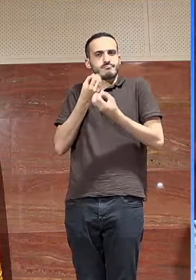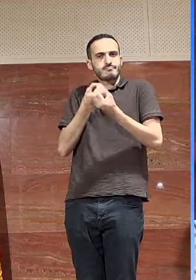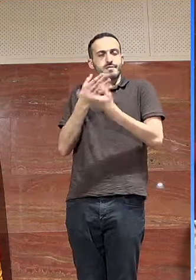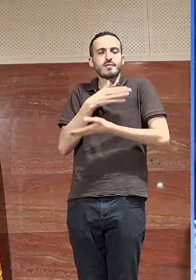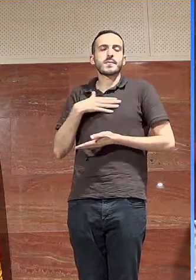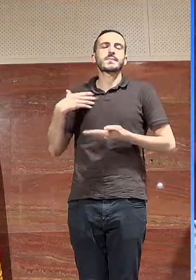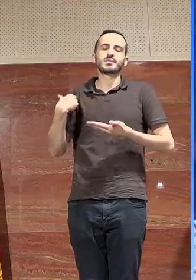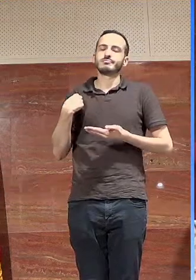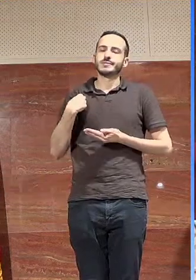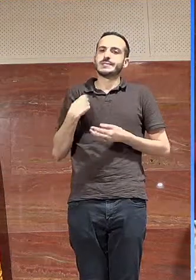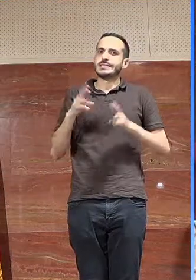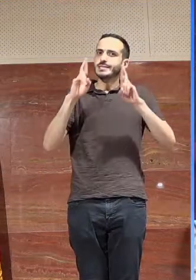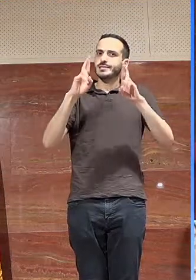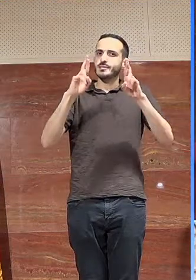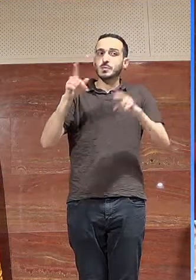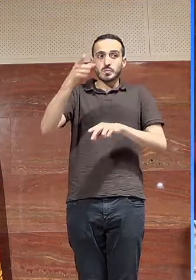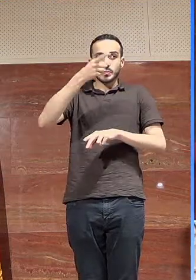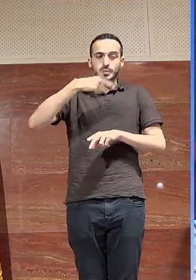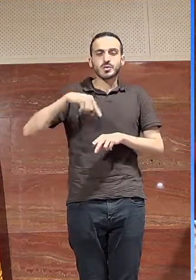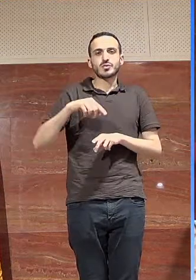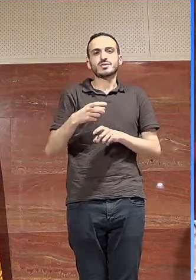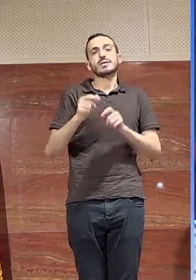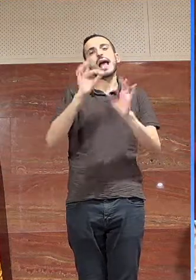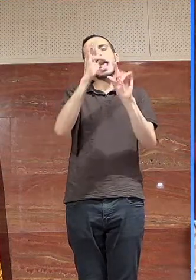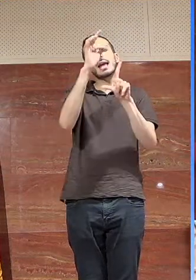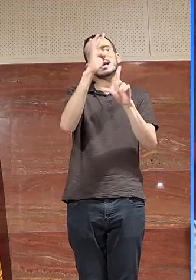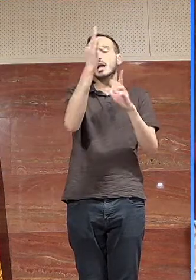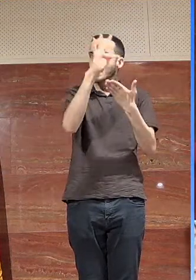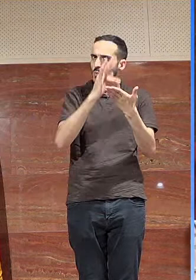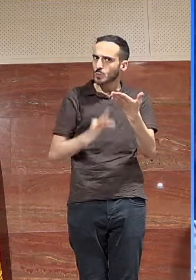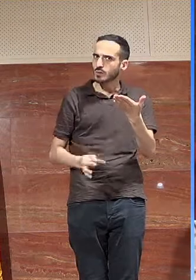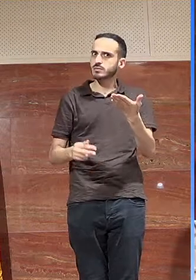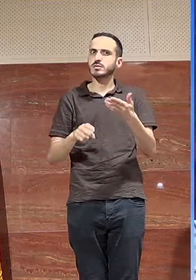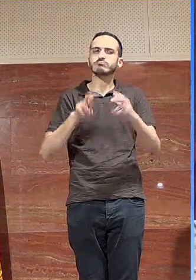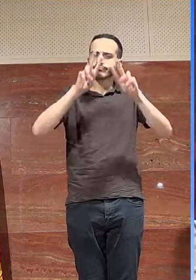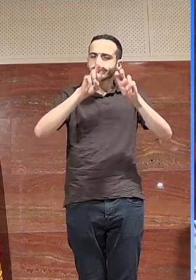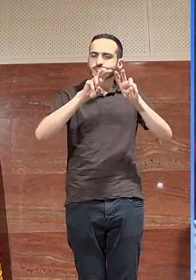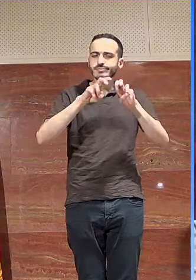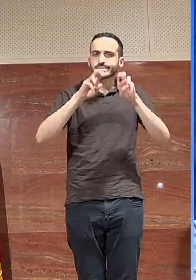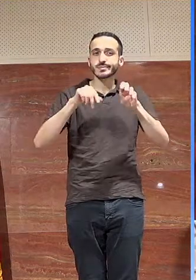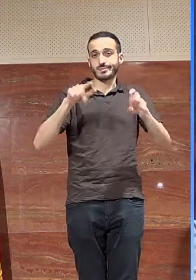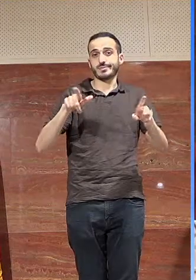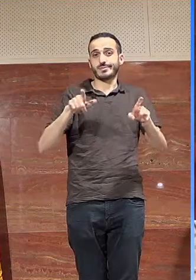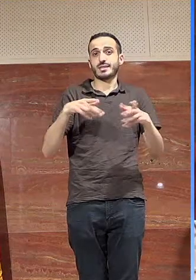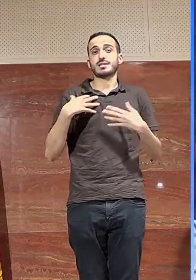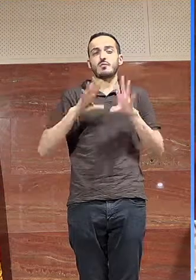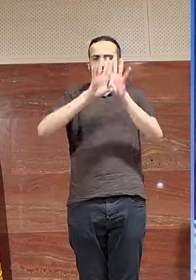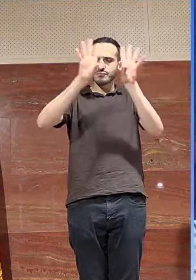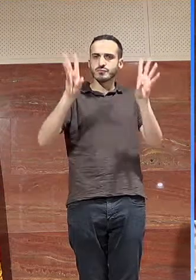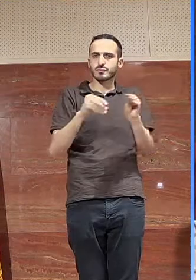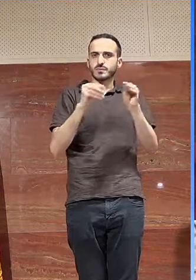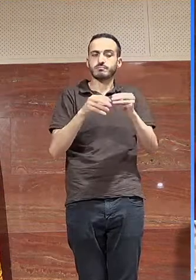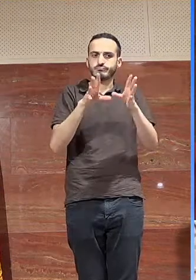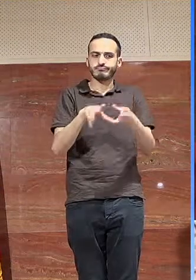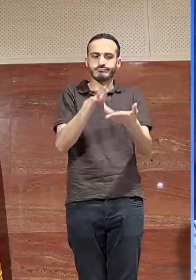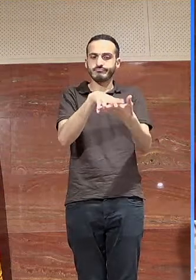que consultéis estas encuestas y estoy seguro que todos vamos a sacar conclusiones que nos van a ayudar a